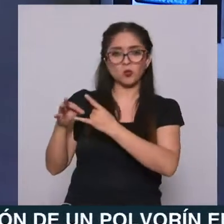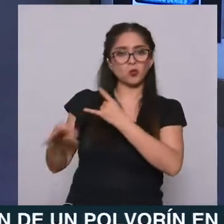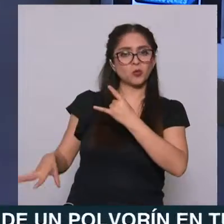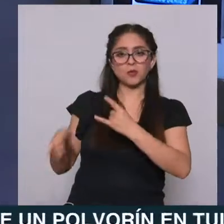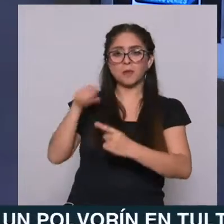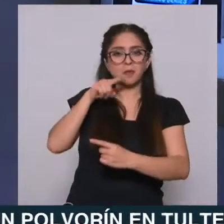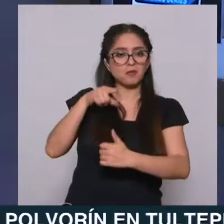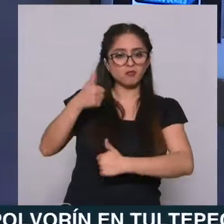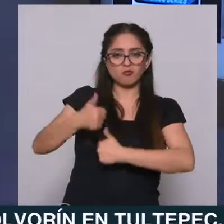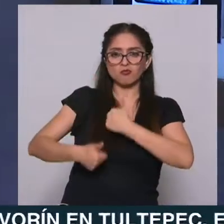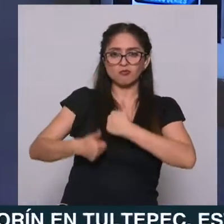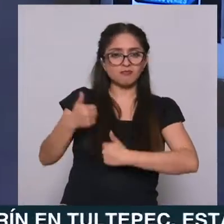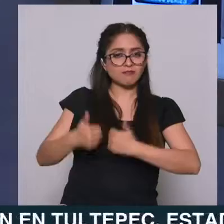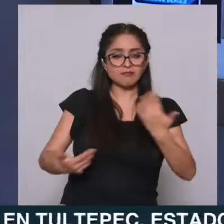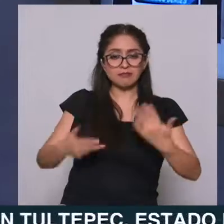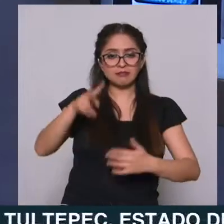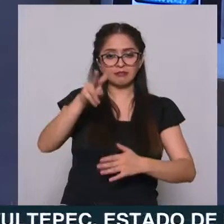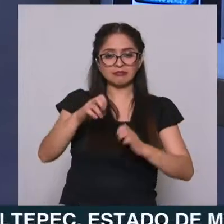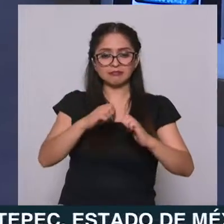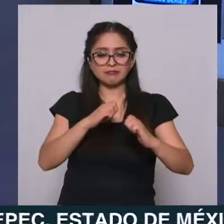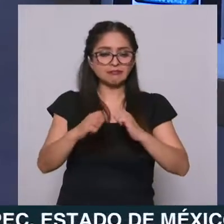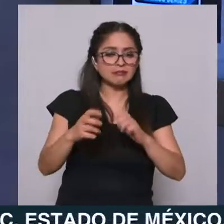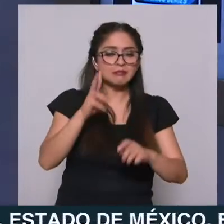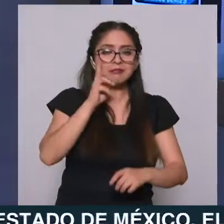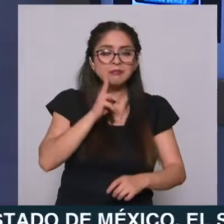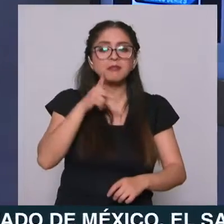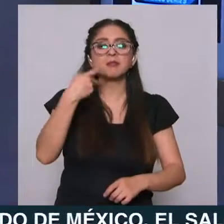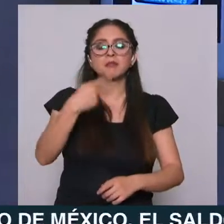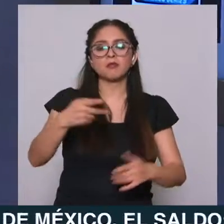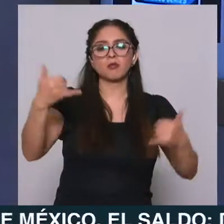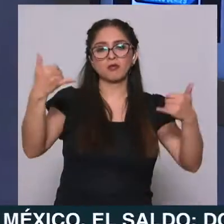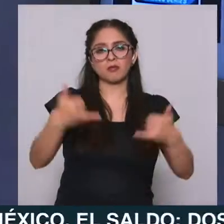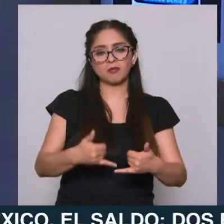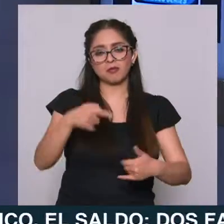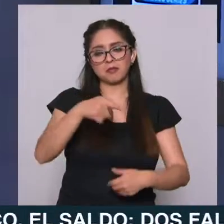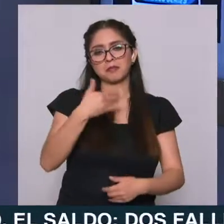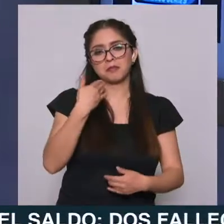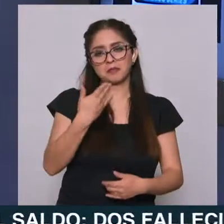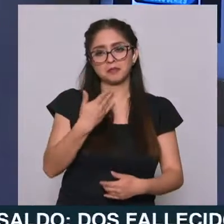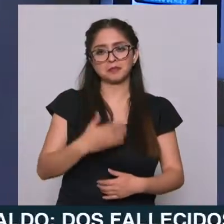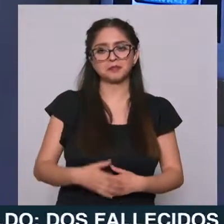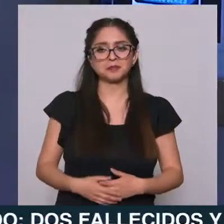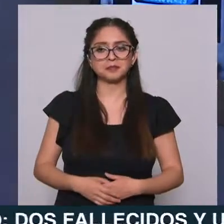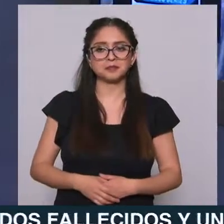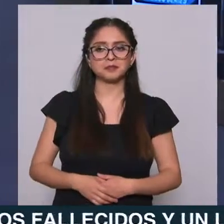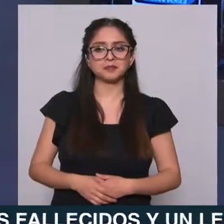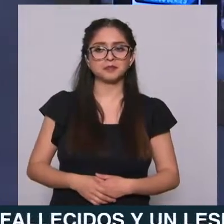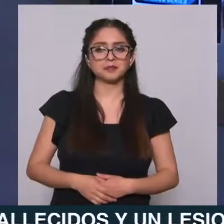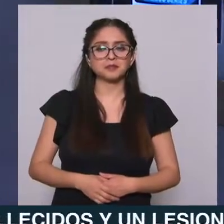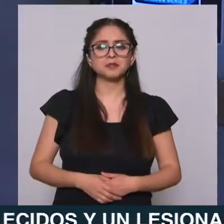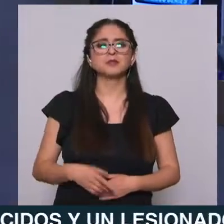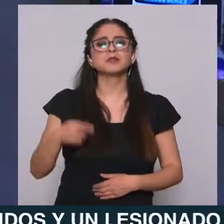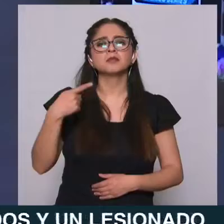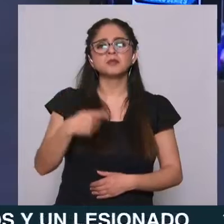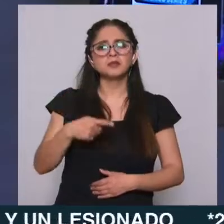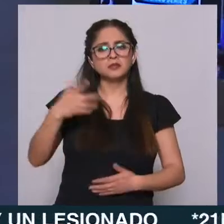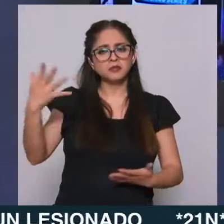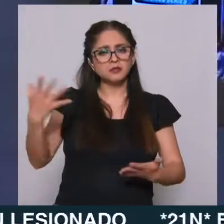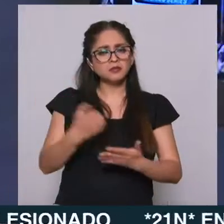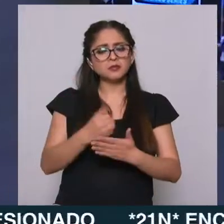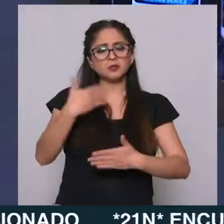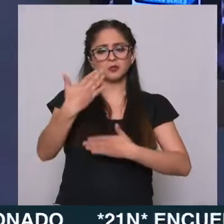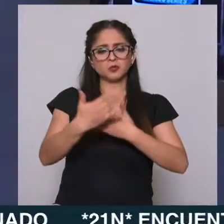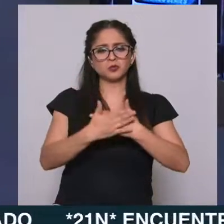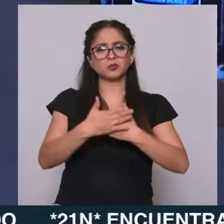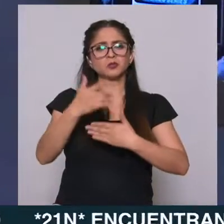Entonces va a ser una carrera muy reñida y bueno, el campeonato va a estar buenísimo este fin de semana. A pesar de que no hayas tenido buenos resultados en este campeonato, para el